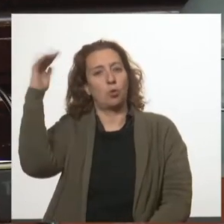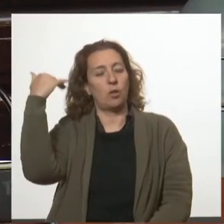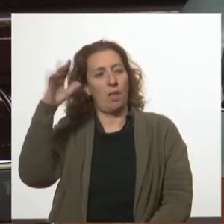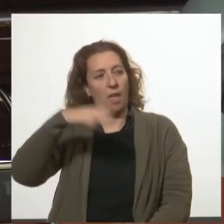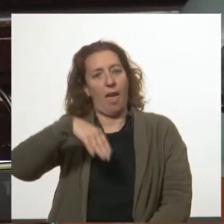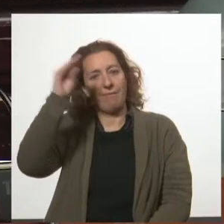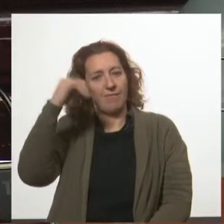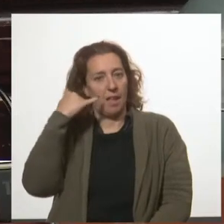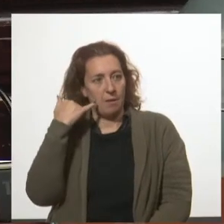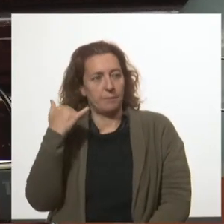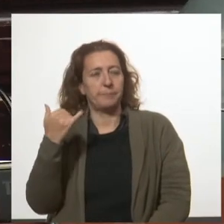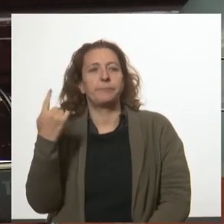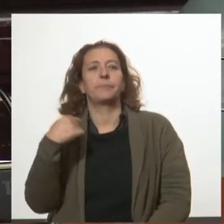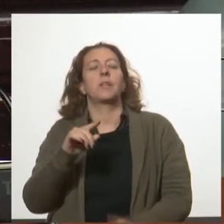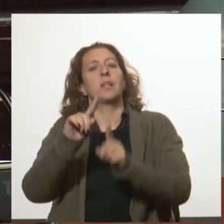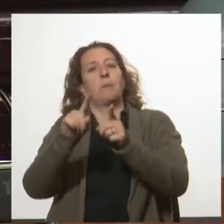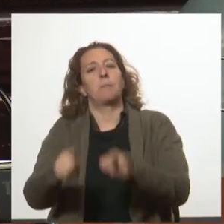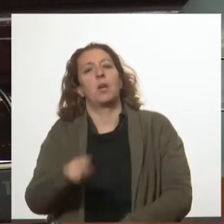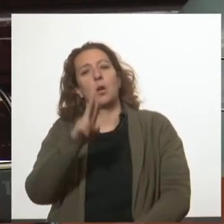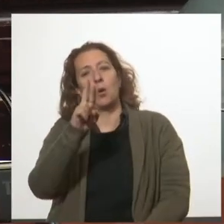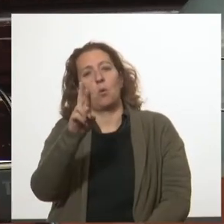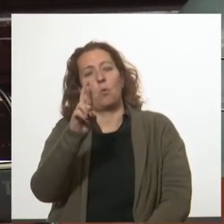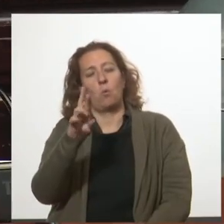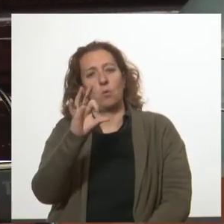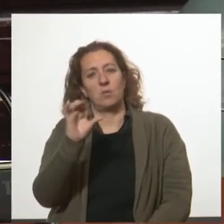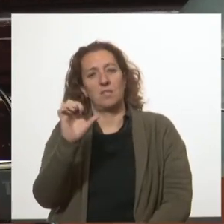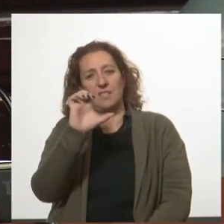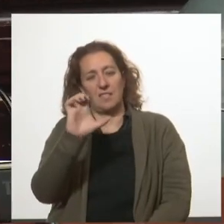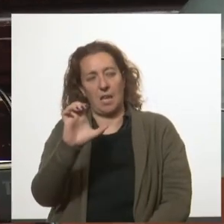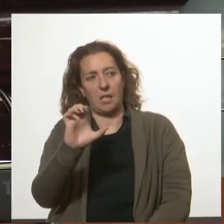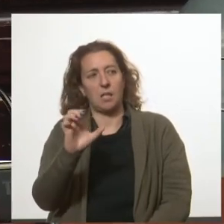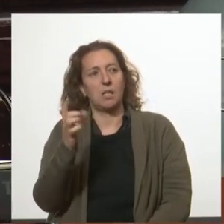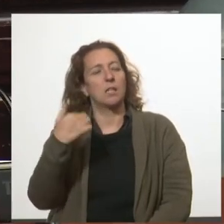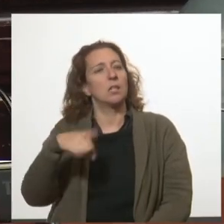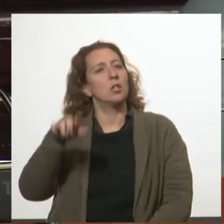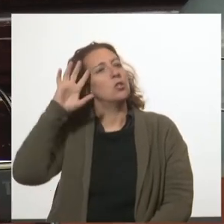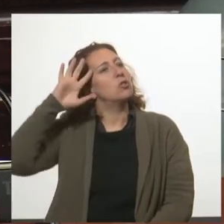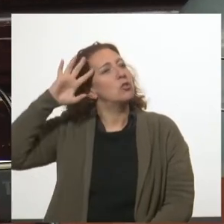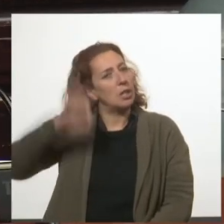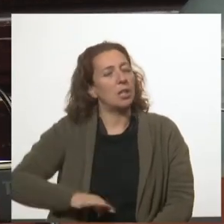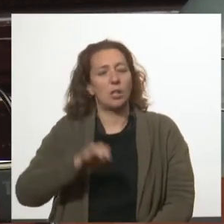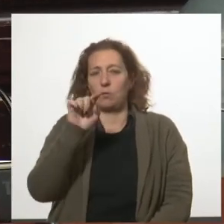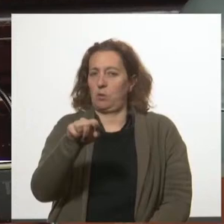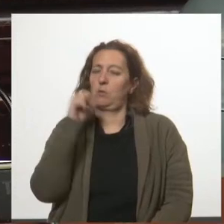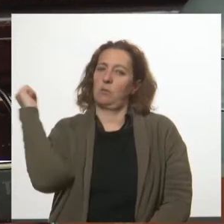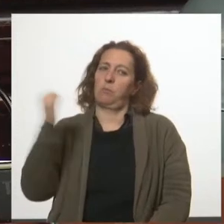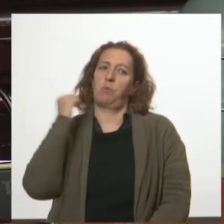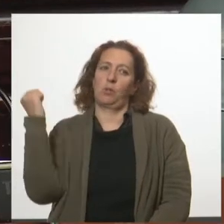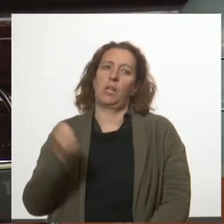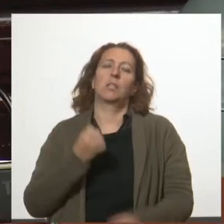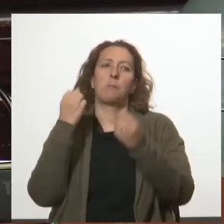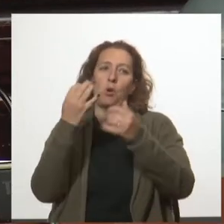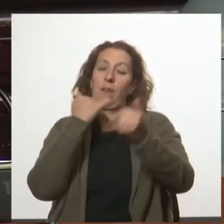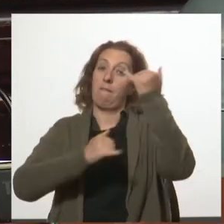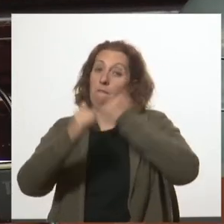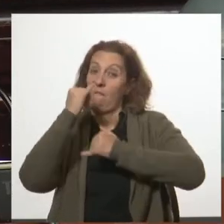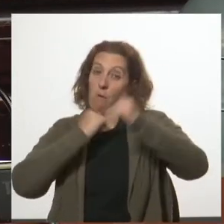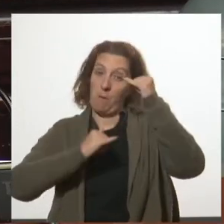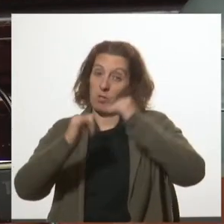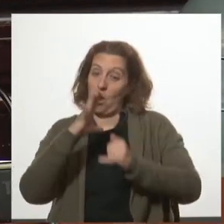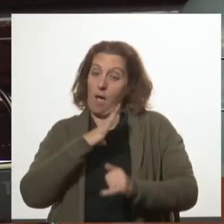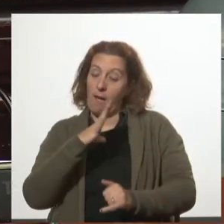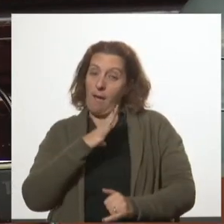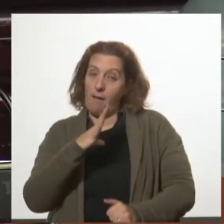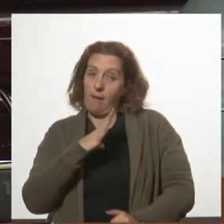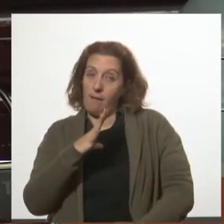de antel y de la sec yo creo que eso es importante porque cuanto más información se tenga de